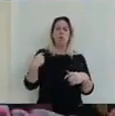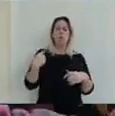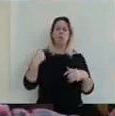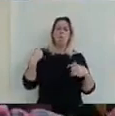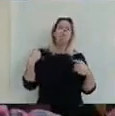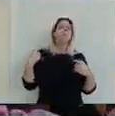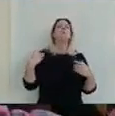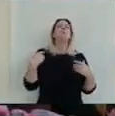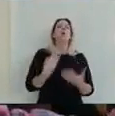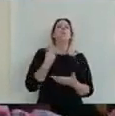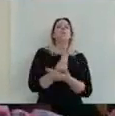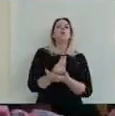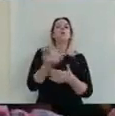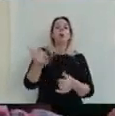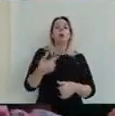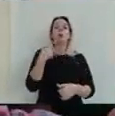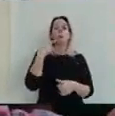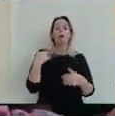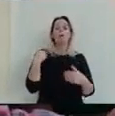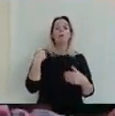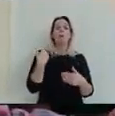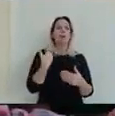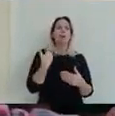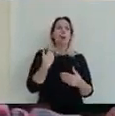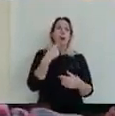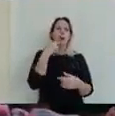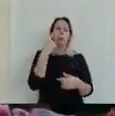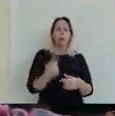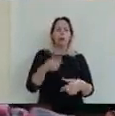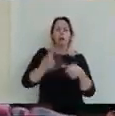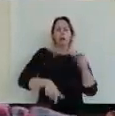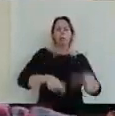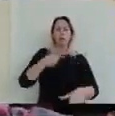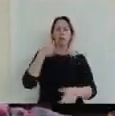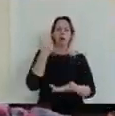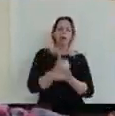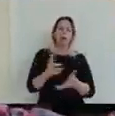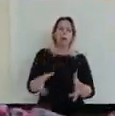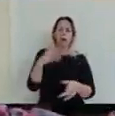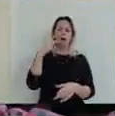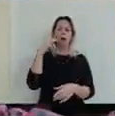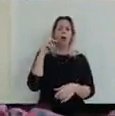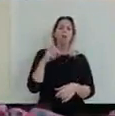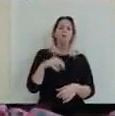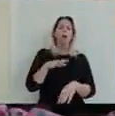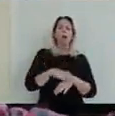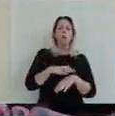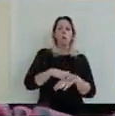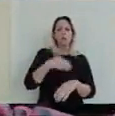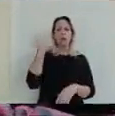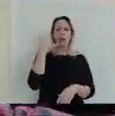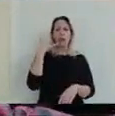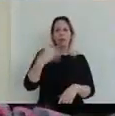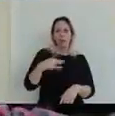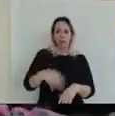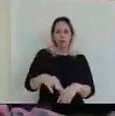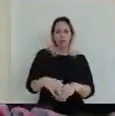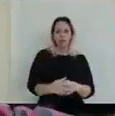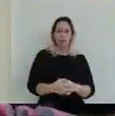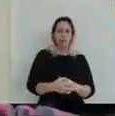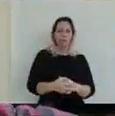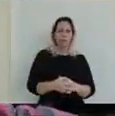función. Así que pido eso, responsabilidad ante nuestros actos, responsabilidad institucional. Yo creo que, como